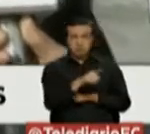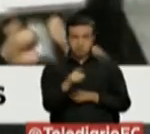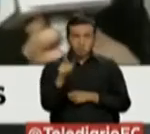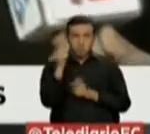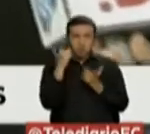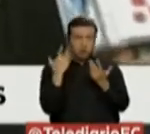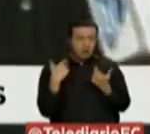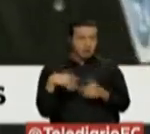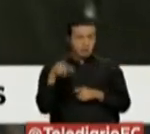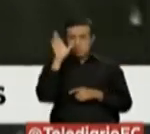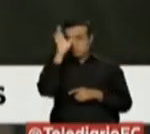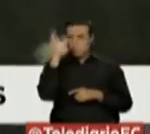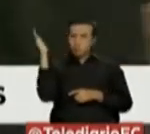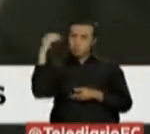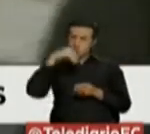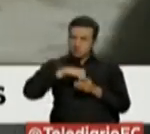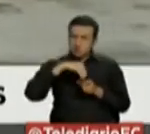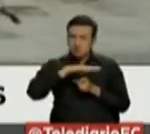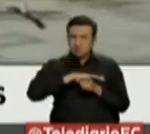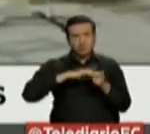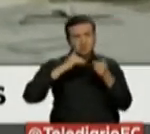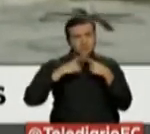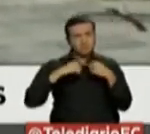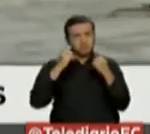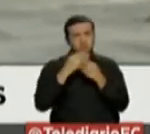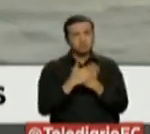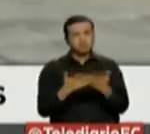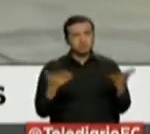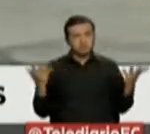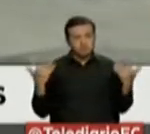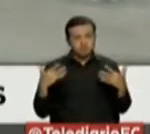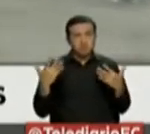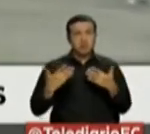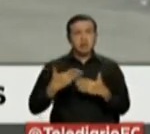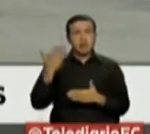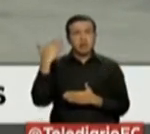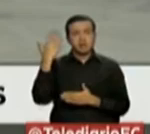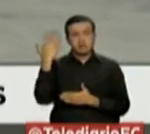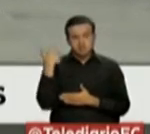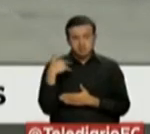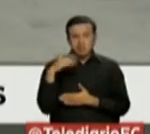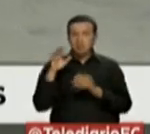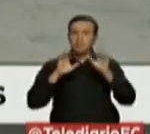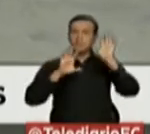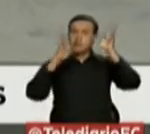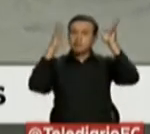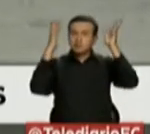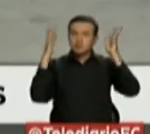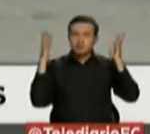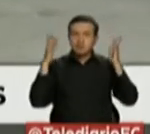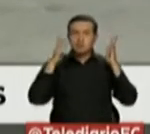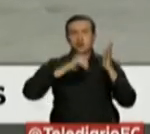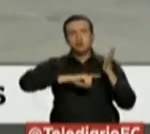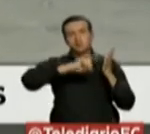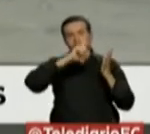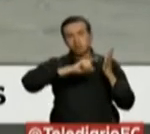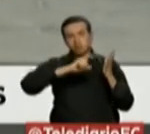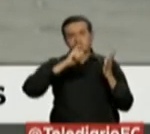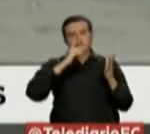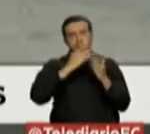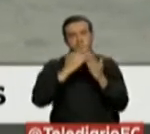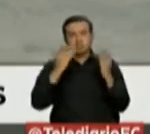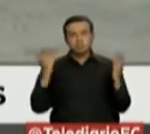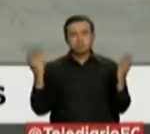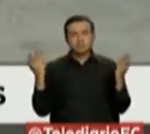cualquier cultura venga y se exprese acá. En meses anteriores se realizaron festivales de murales